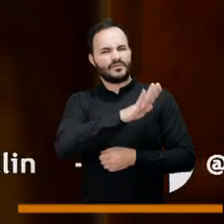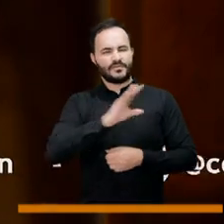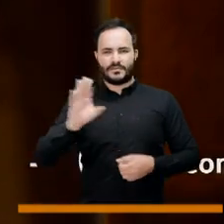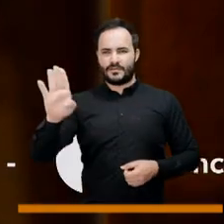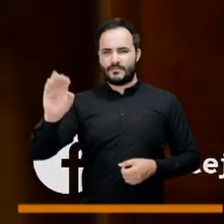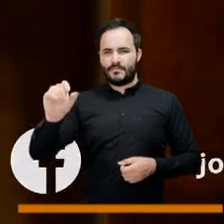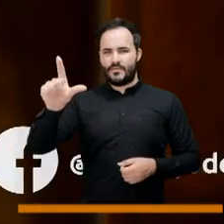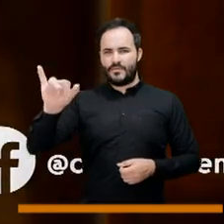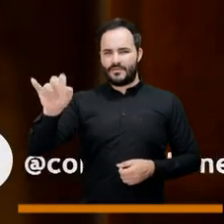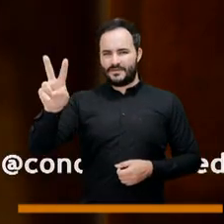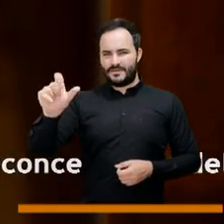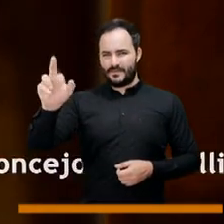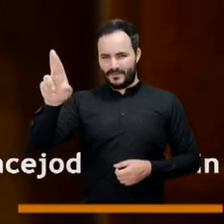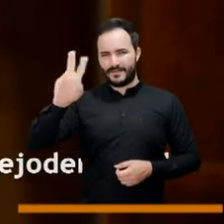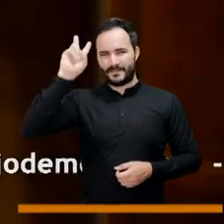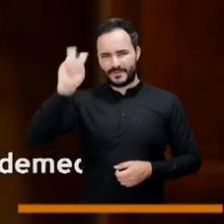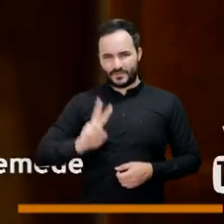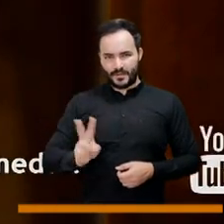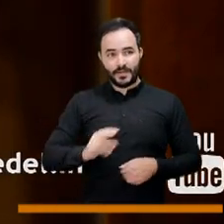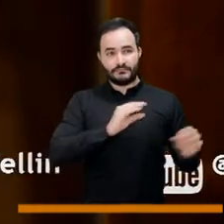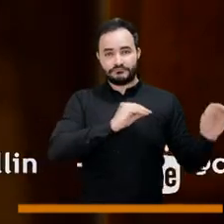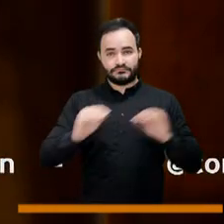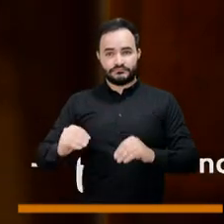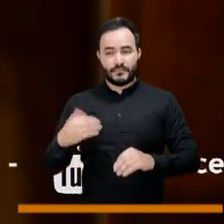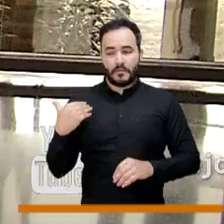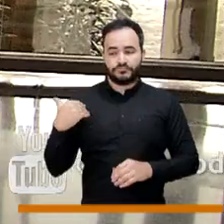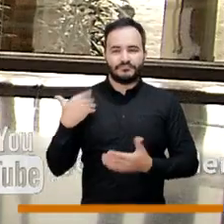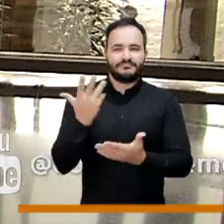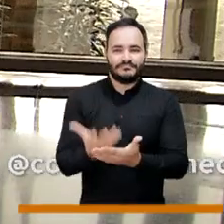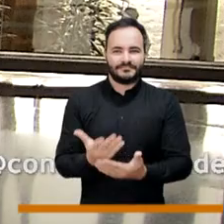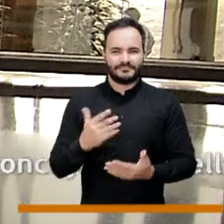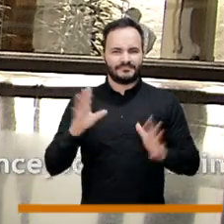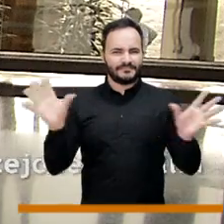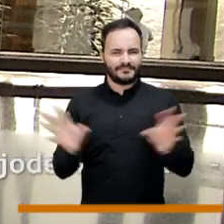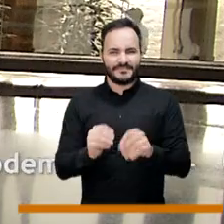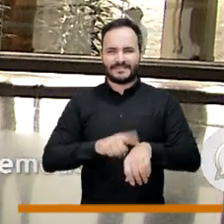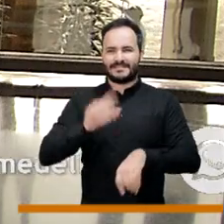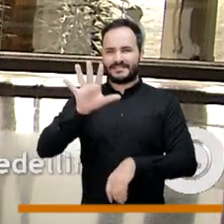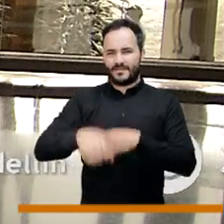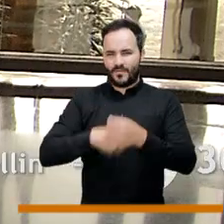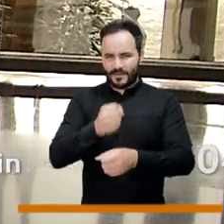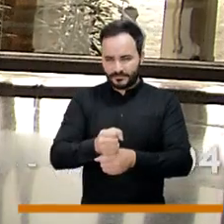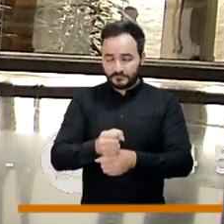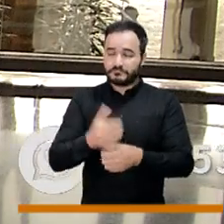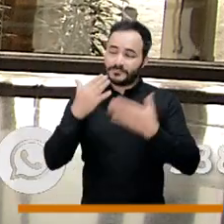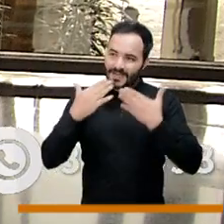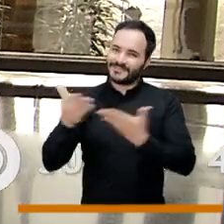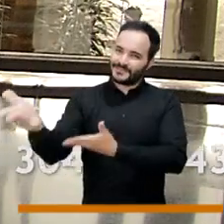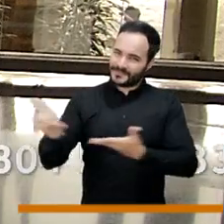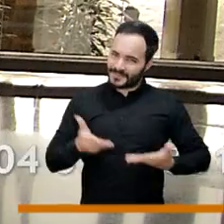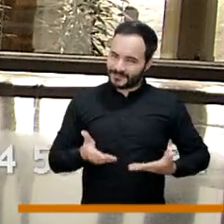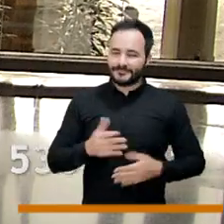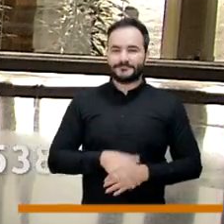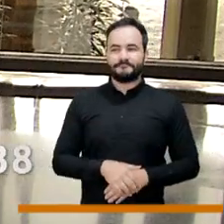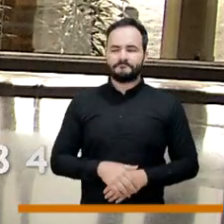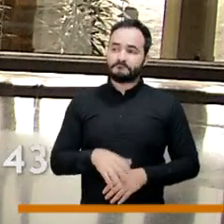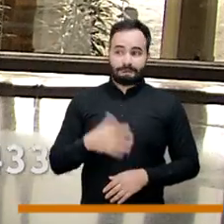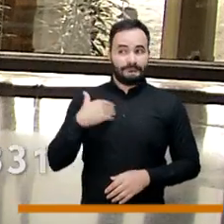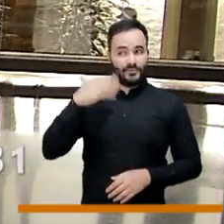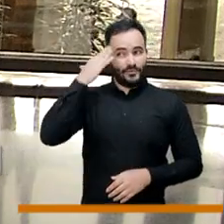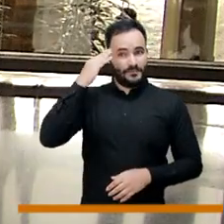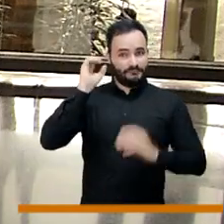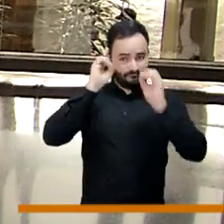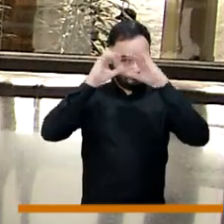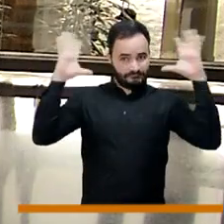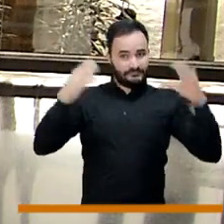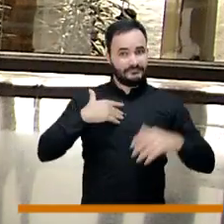que está hace 5 años en nuestra ciudad. Bienvenido, Luis, y gracias por estar con nosotros. Una decisión, me imagino, difícil